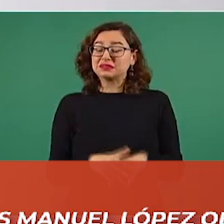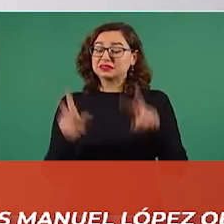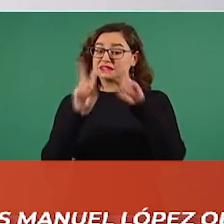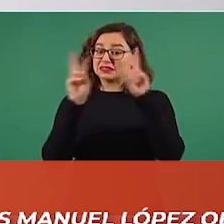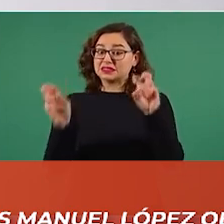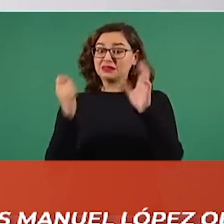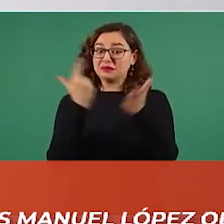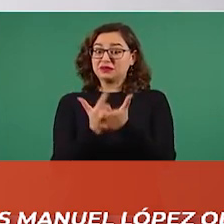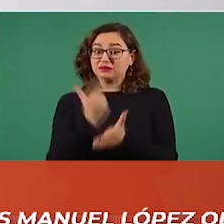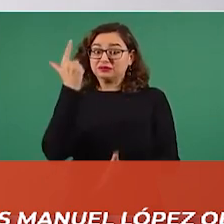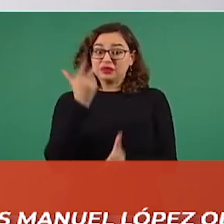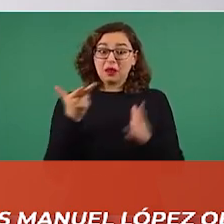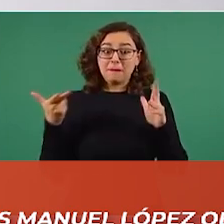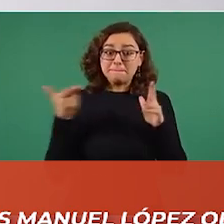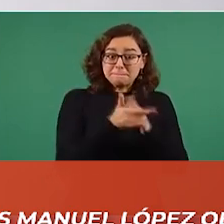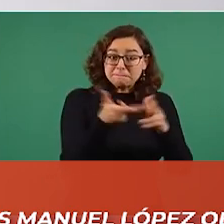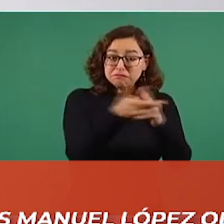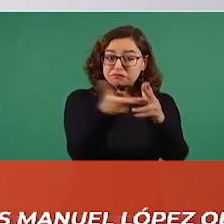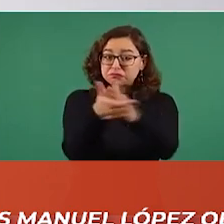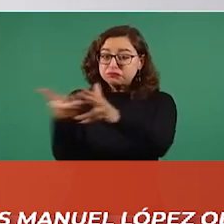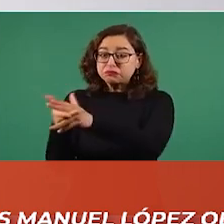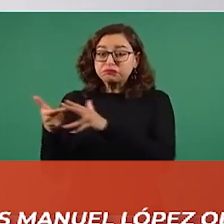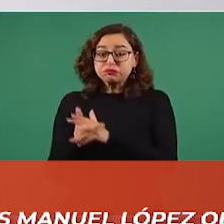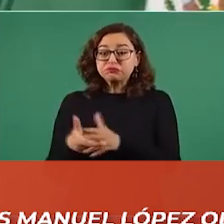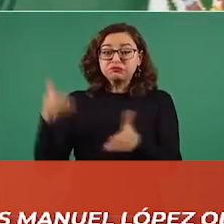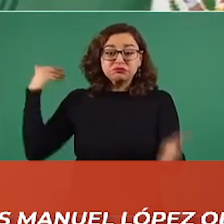y lleve 12 años